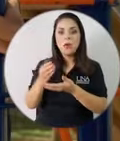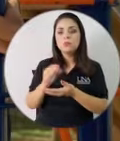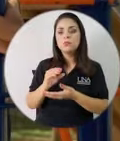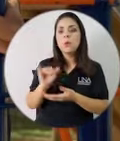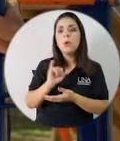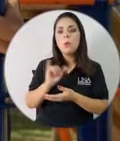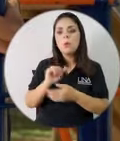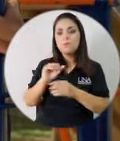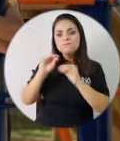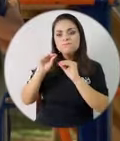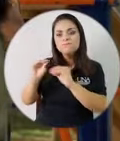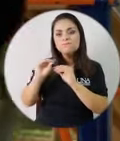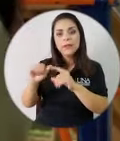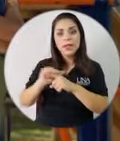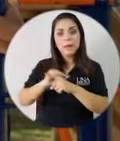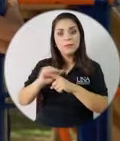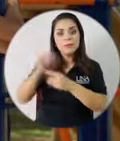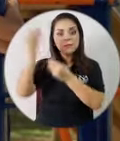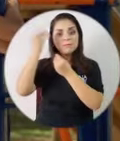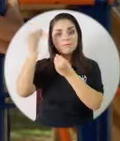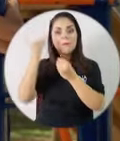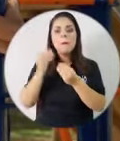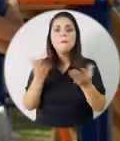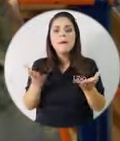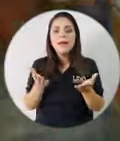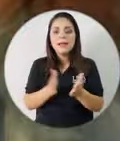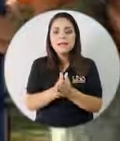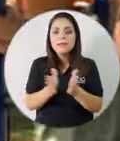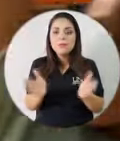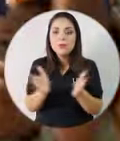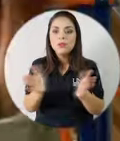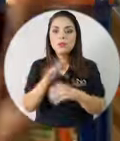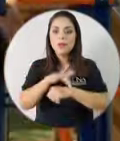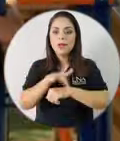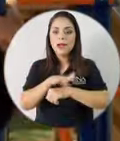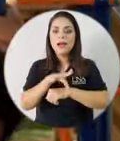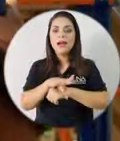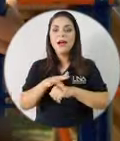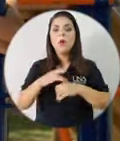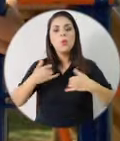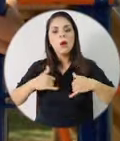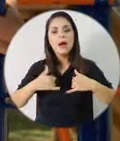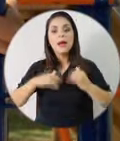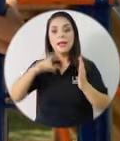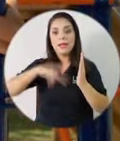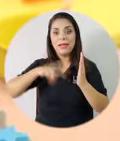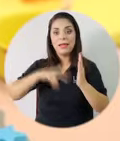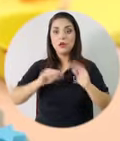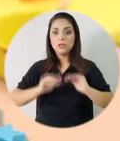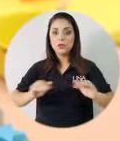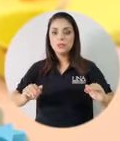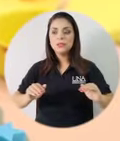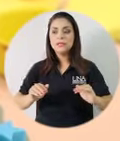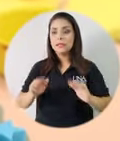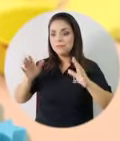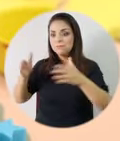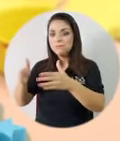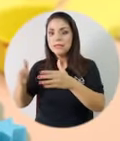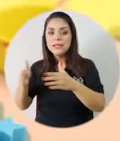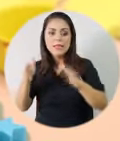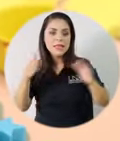pequeña capacitación de bajo costo en estimulación temprana, jugar, leerle a sus niños, ¿verdad? Y lo compararon junto a una muestra de niños